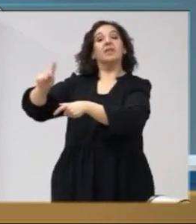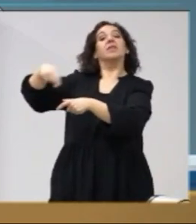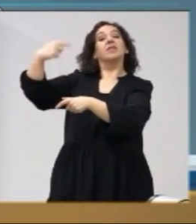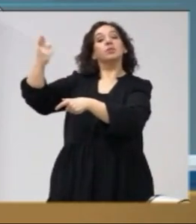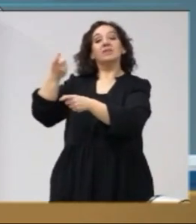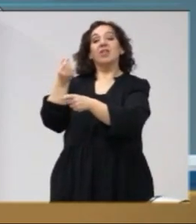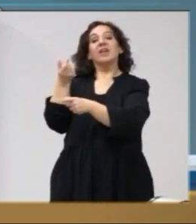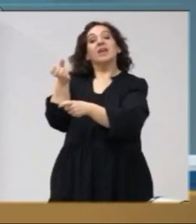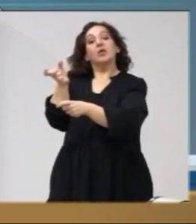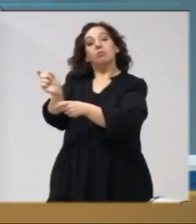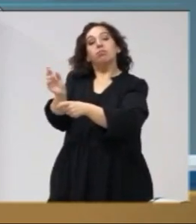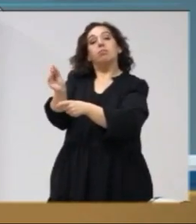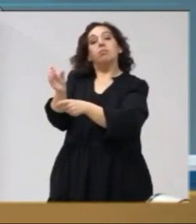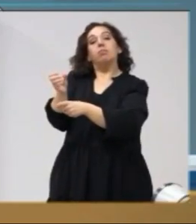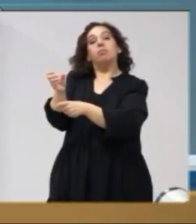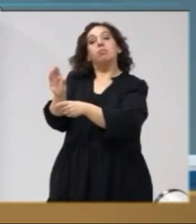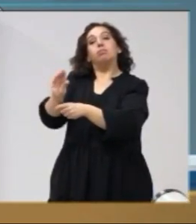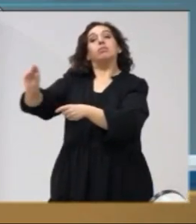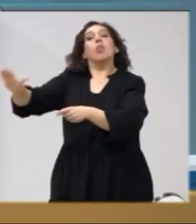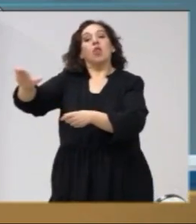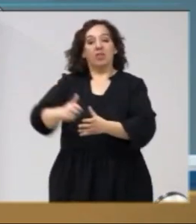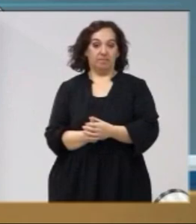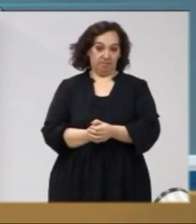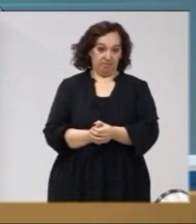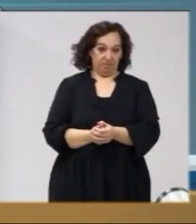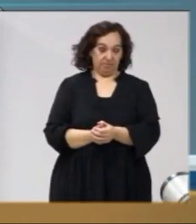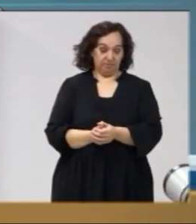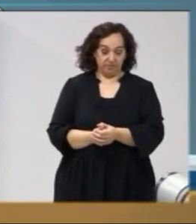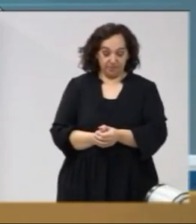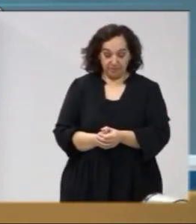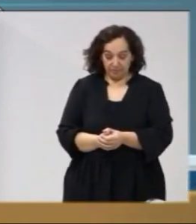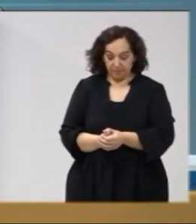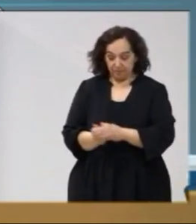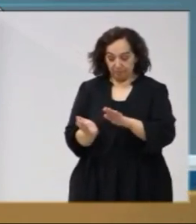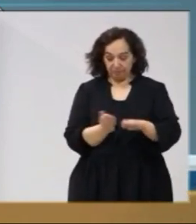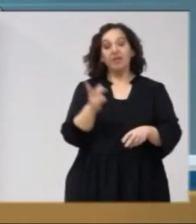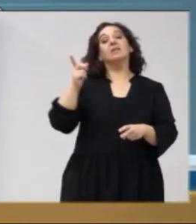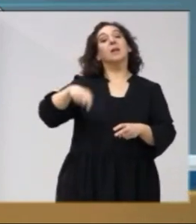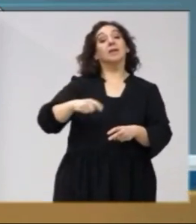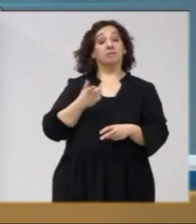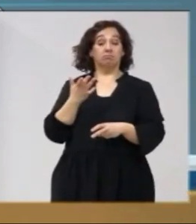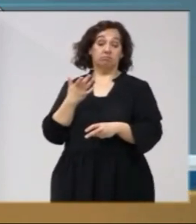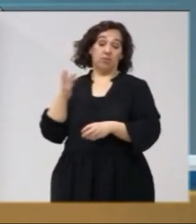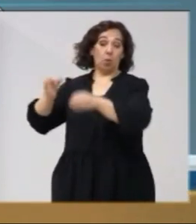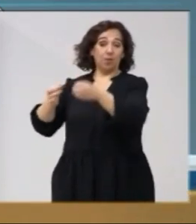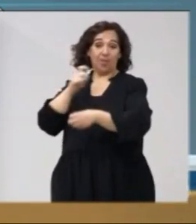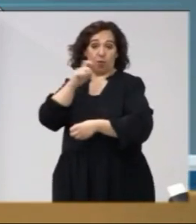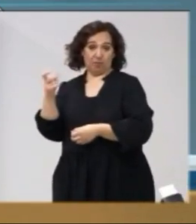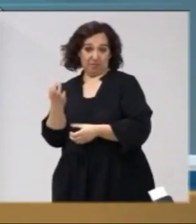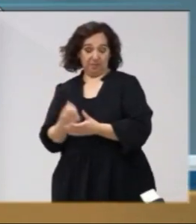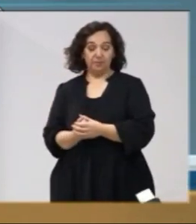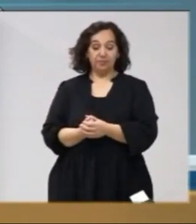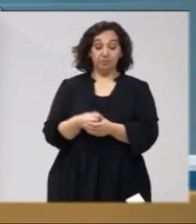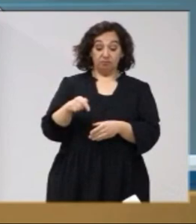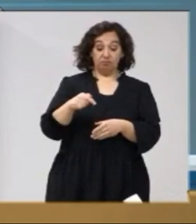luego el destino de las mismas. También hemos notificado al juzgado que el